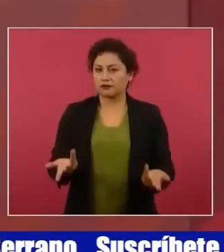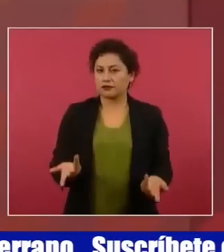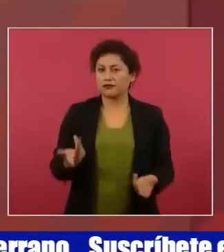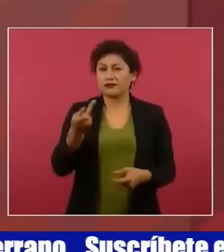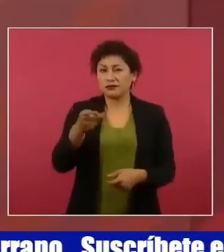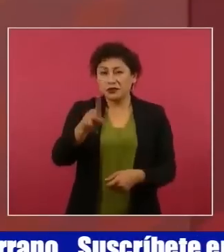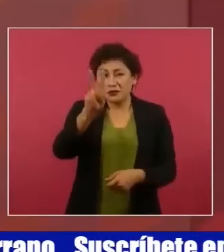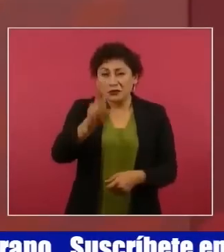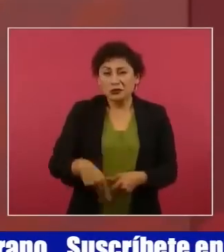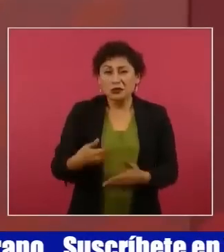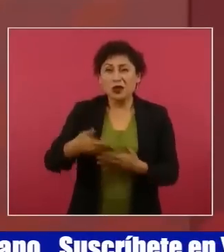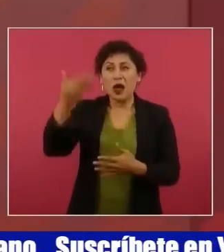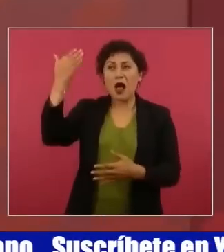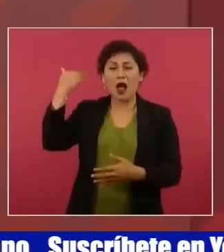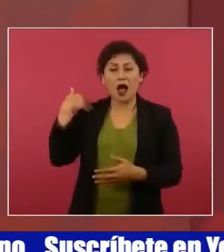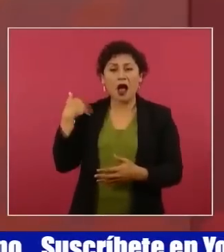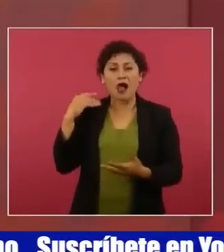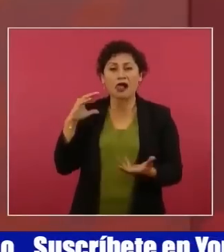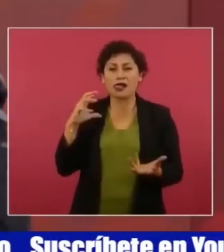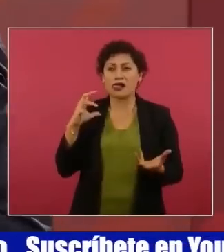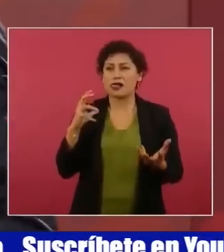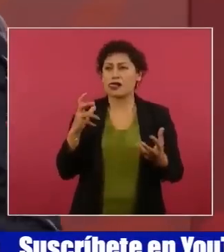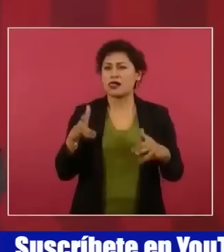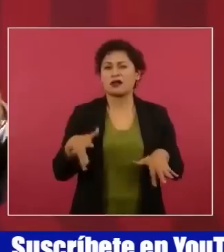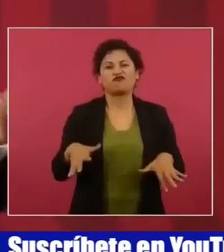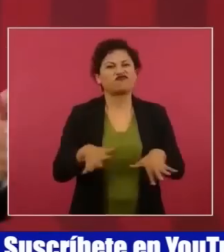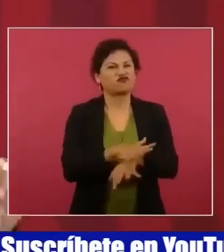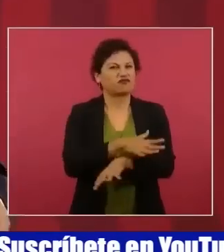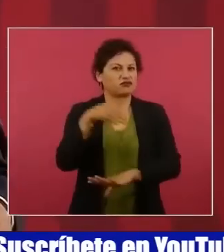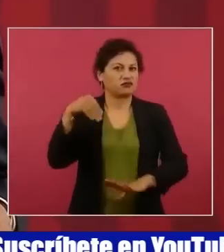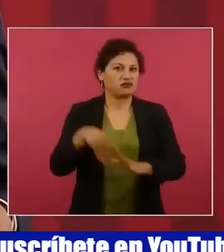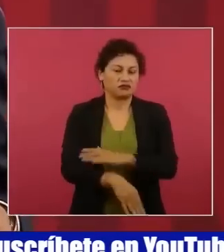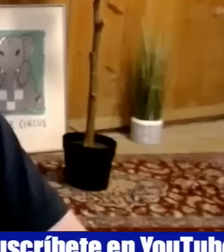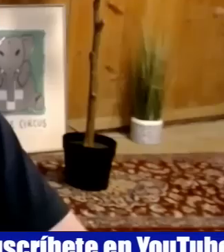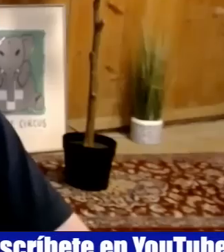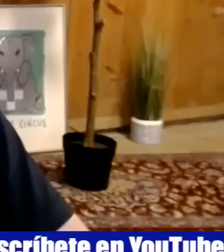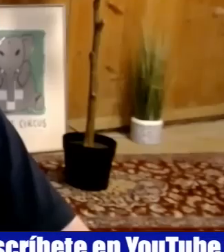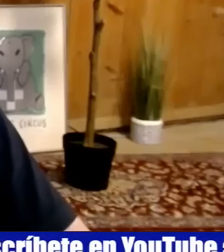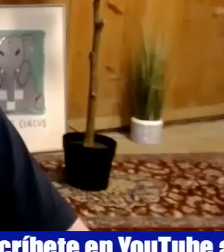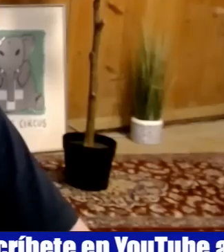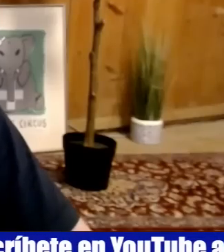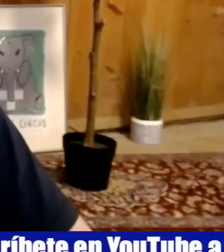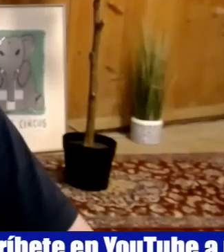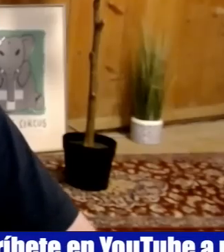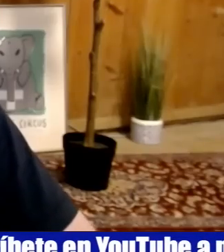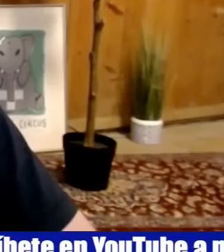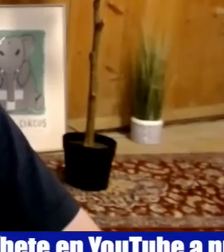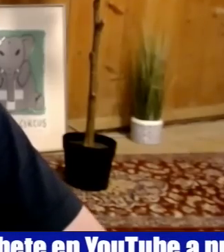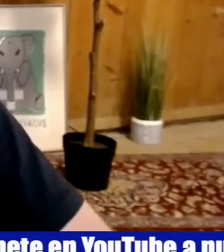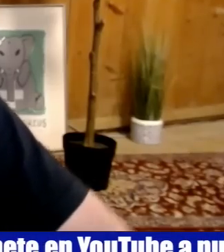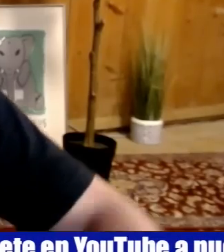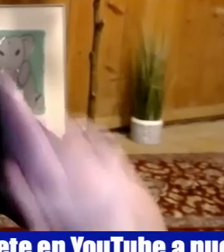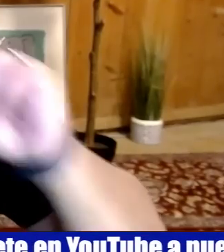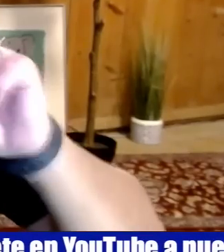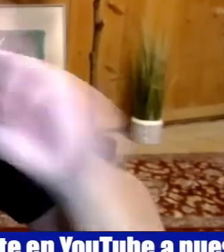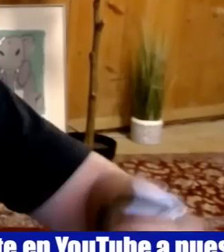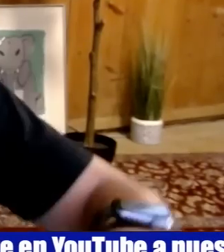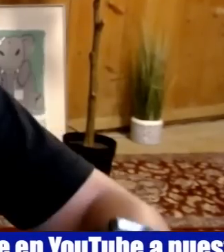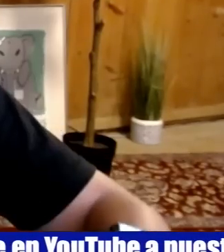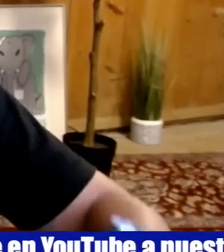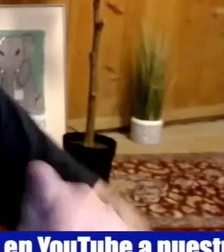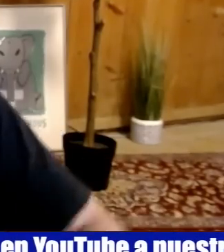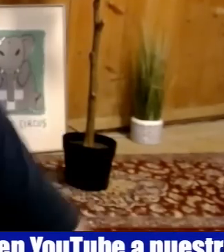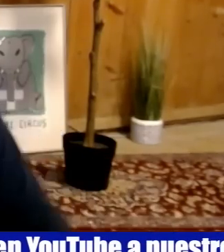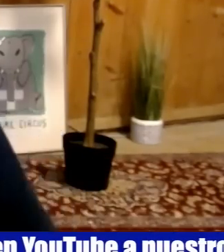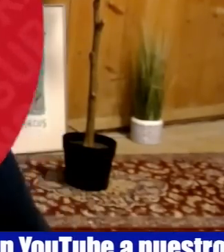rectifique porque se empanizaron desde Salinas. ¿Les parece? Escuchamos esto y lo compartimos, lo analizamos. Vamos